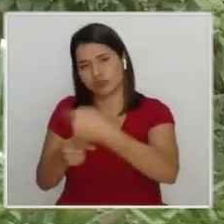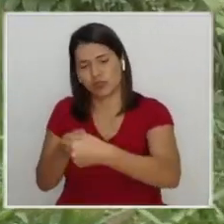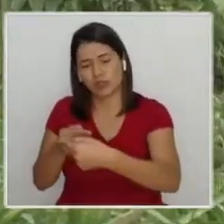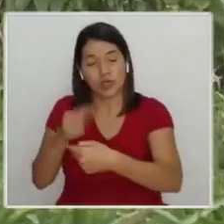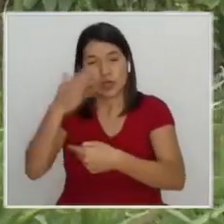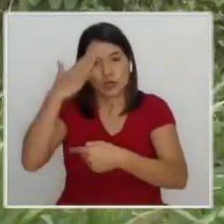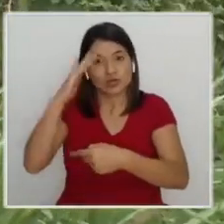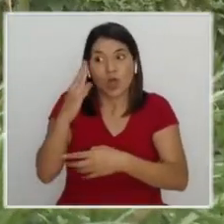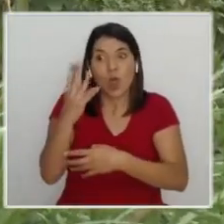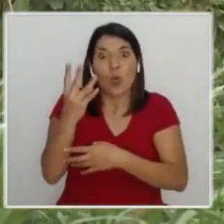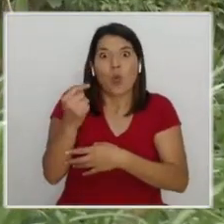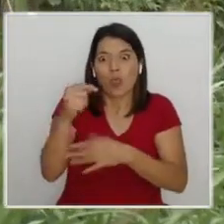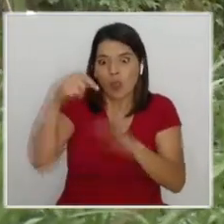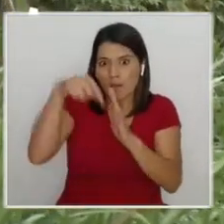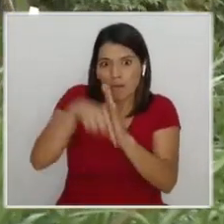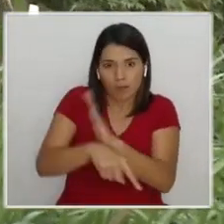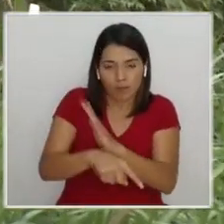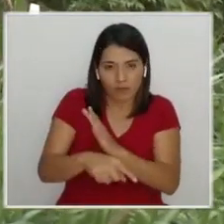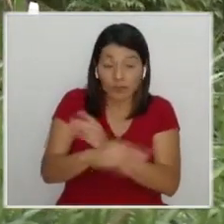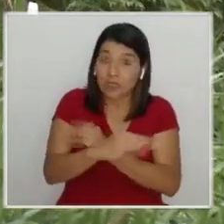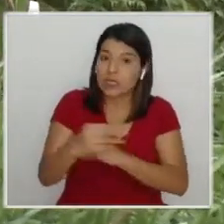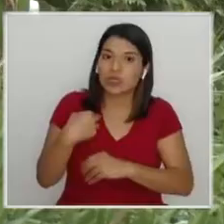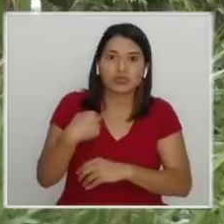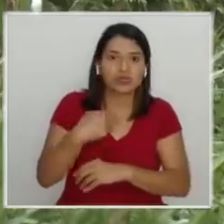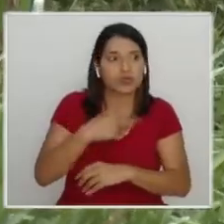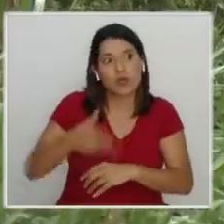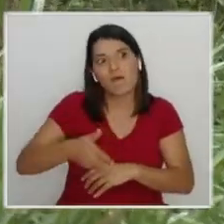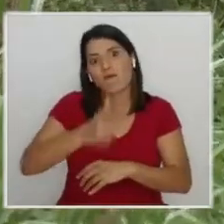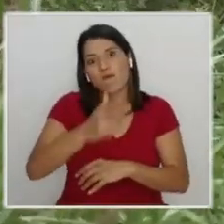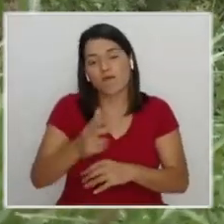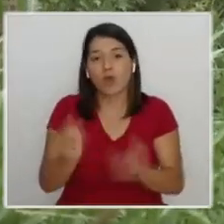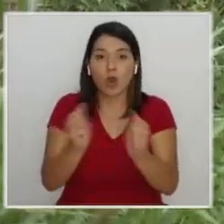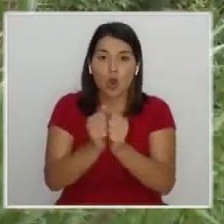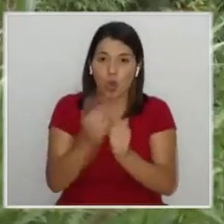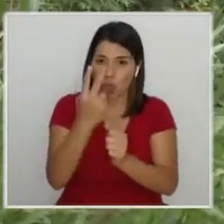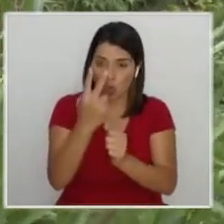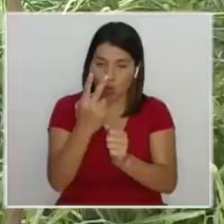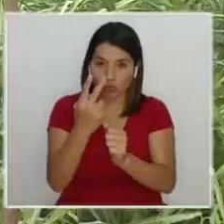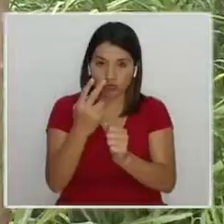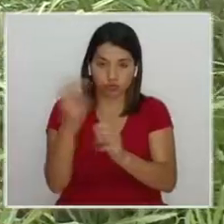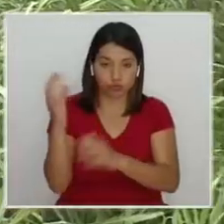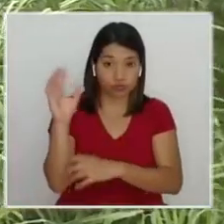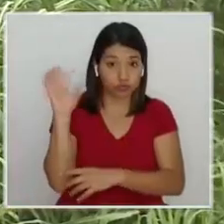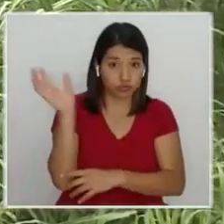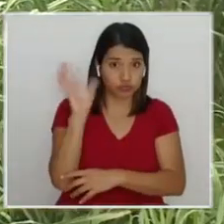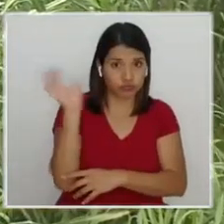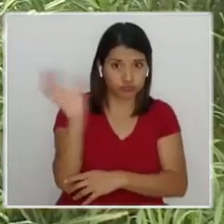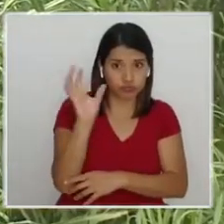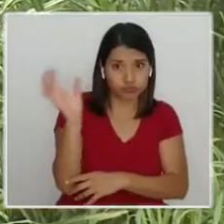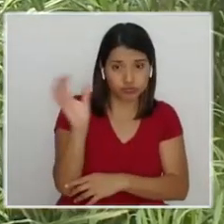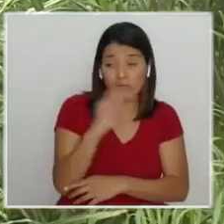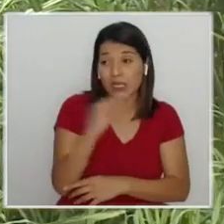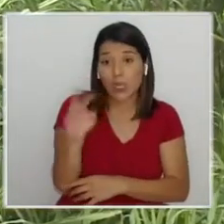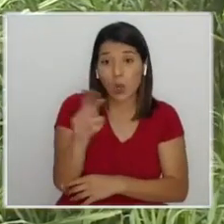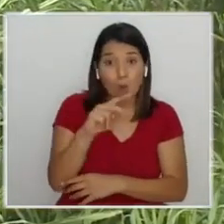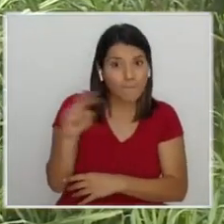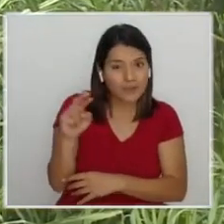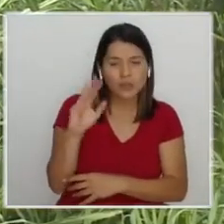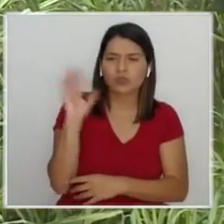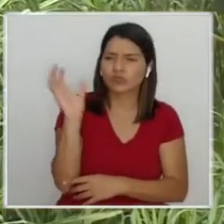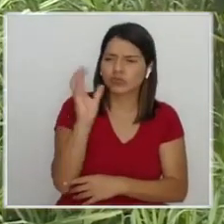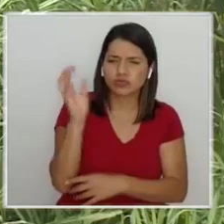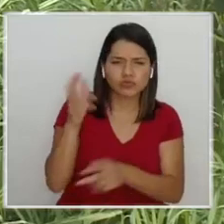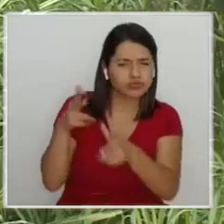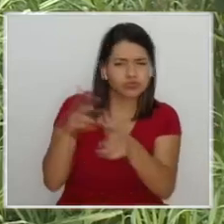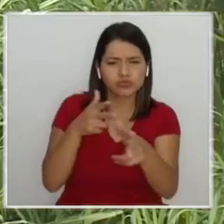metros, y nos fuimos con 2 unidades y todos los compañeros que estábamos en la estación, y efectivamente cuando llegamos al lugar pudimos